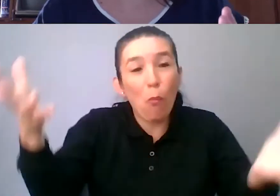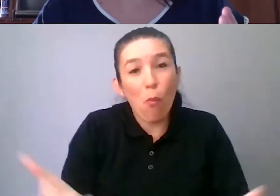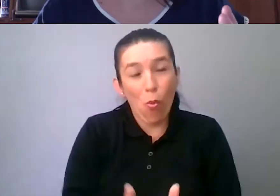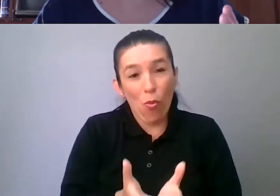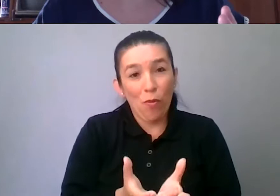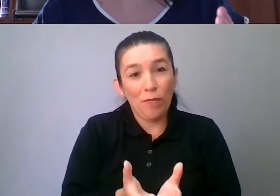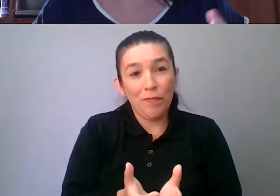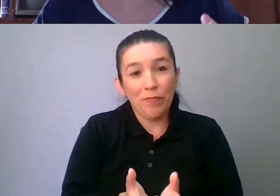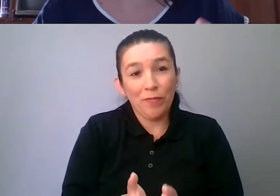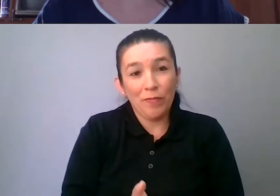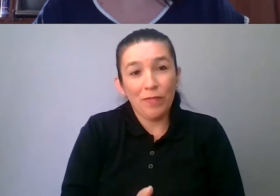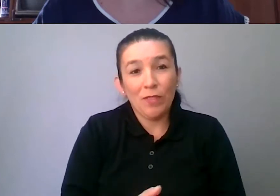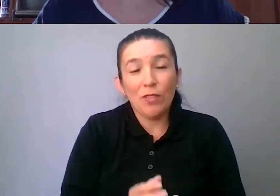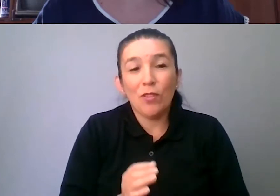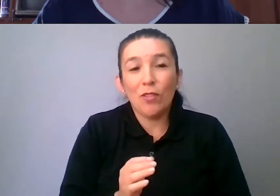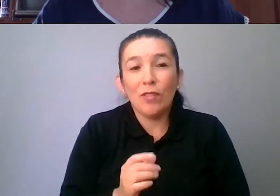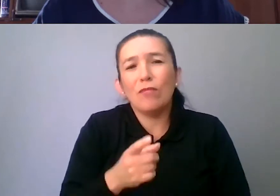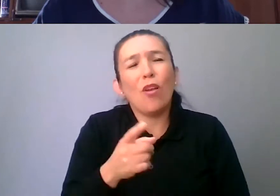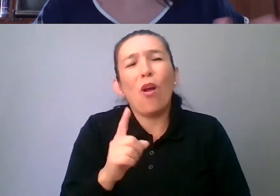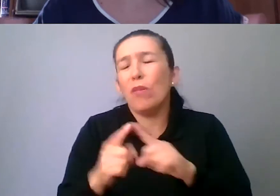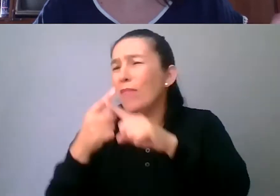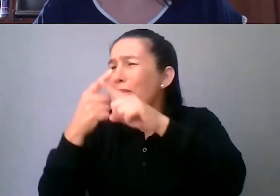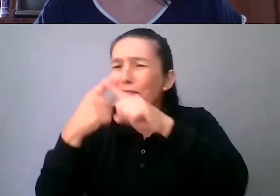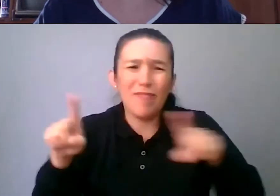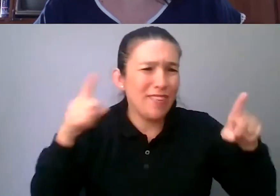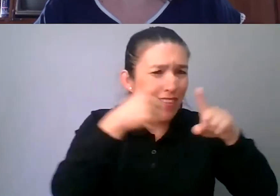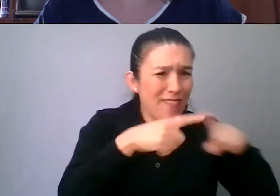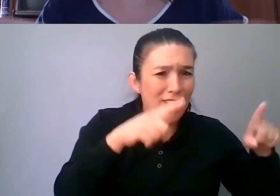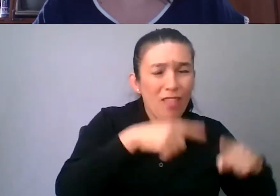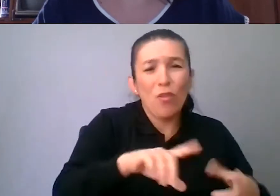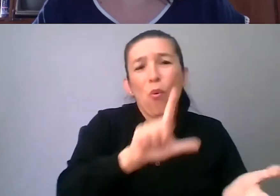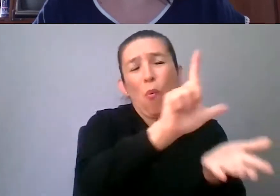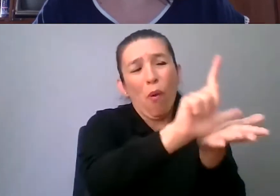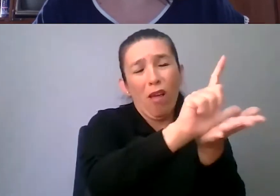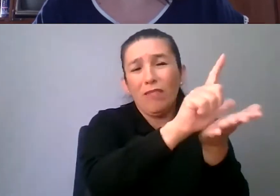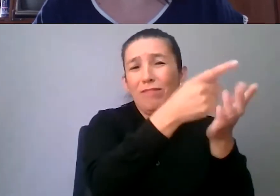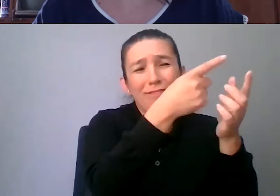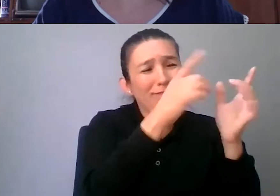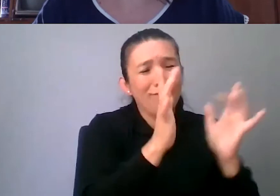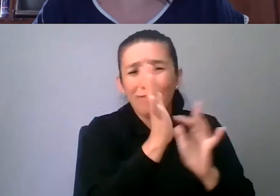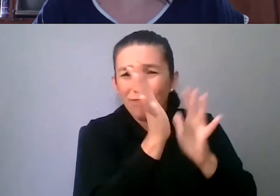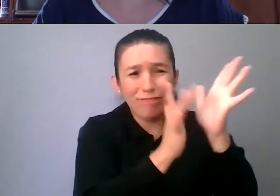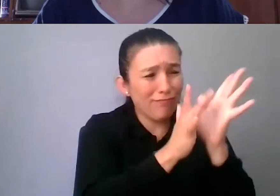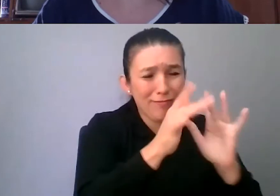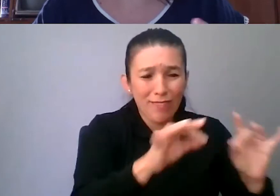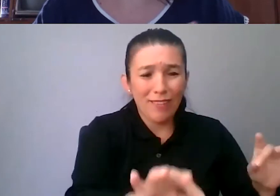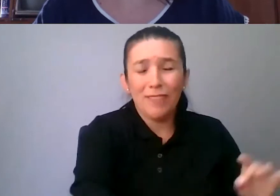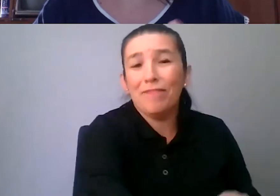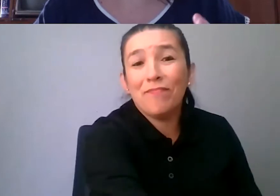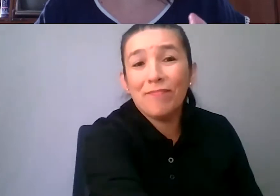No hay, son tan distintas las figuras de un lugar, de las de otro lugar, que